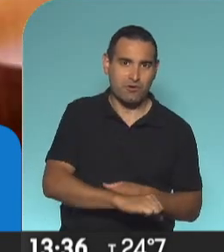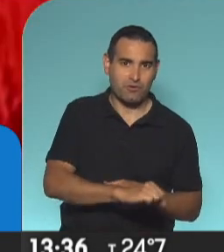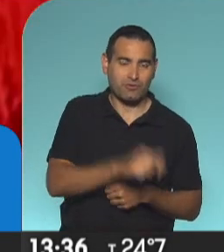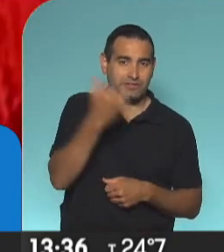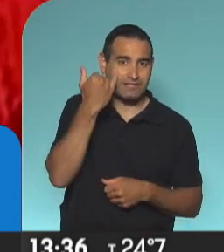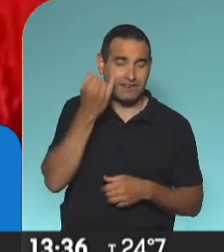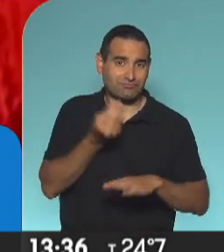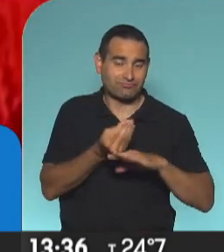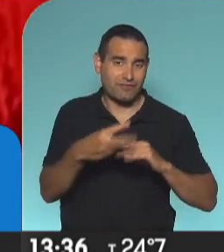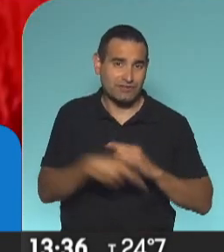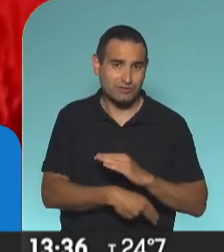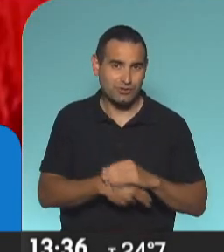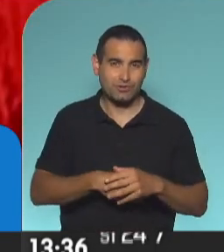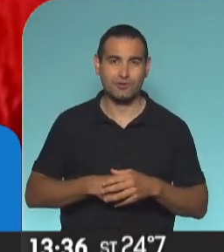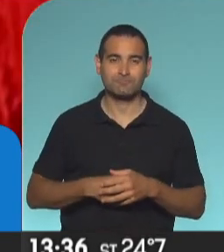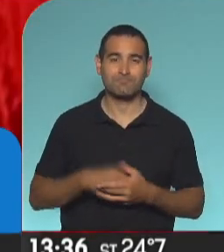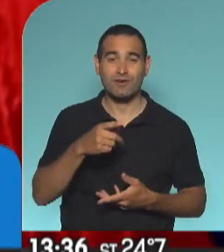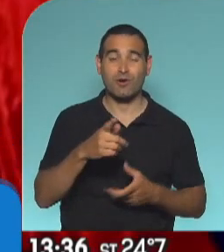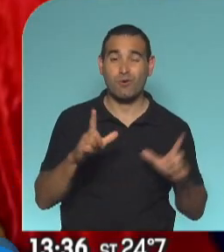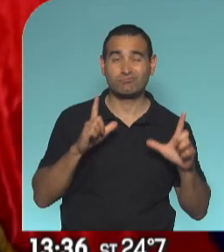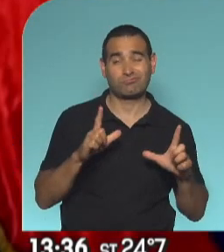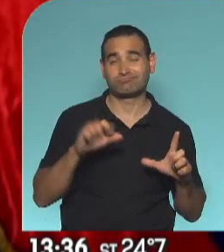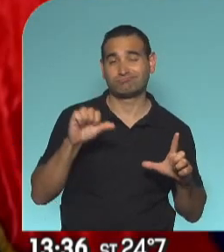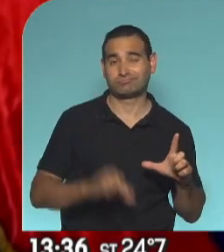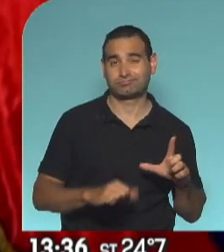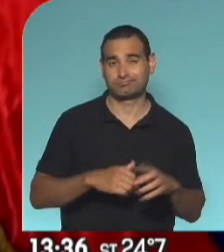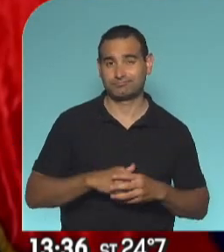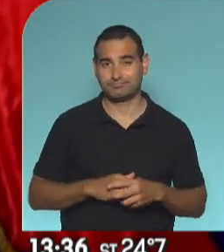vencido. Queda muy desdibujada la presencia de Guaidó en ese contexto.